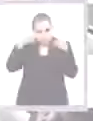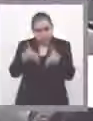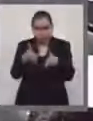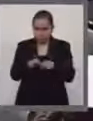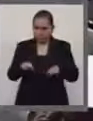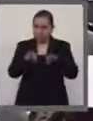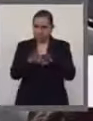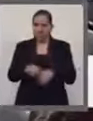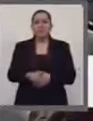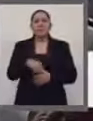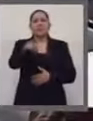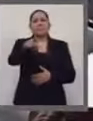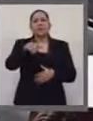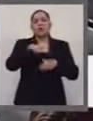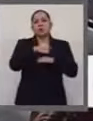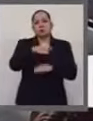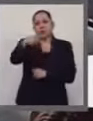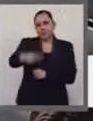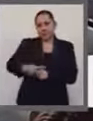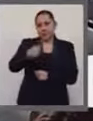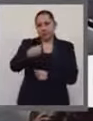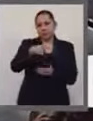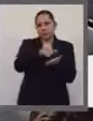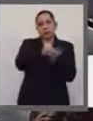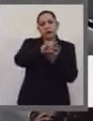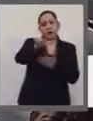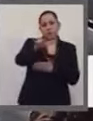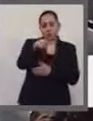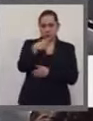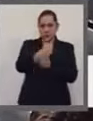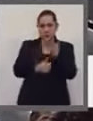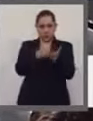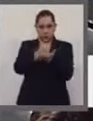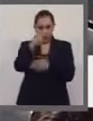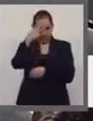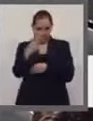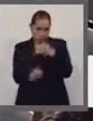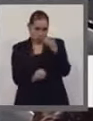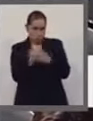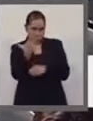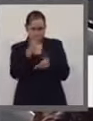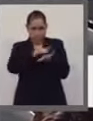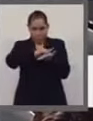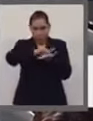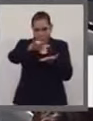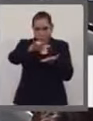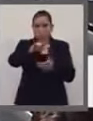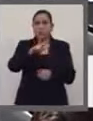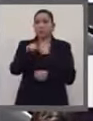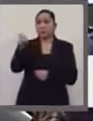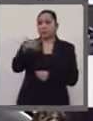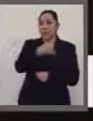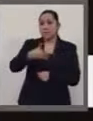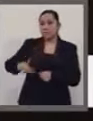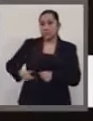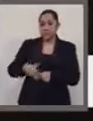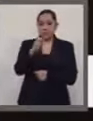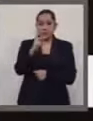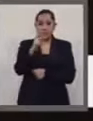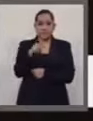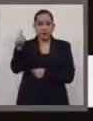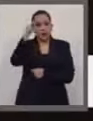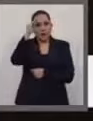Bien. El nuevo aeropuerto internacional de la Ciudad de México. El presidente Enrique Peña Nieto no solo pensó